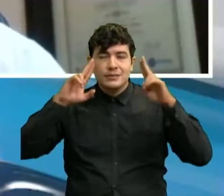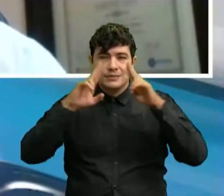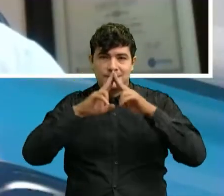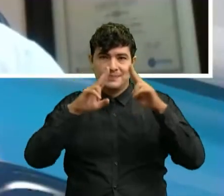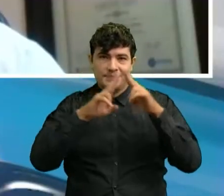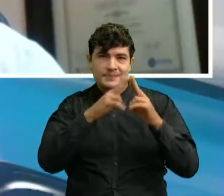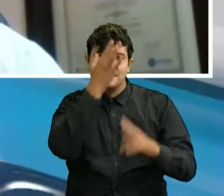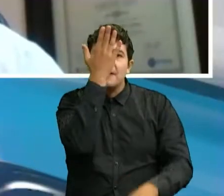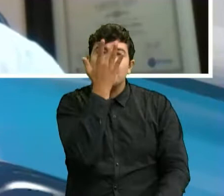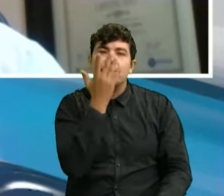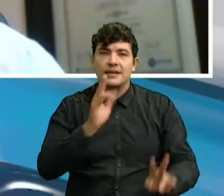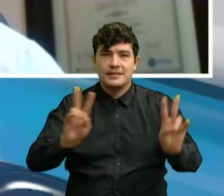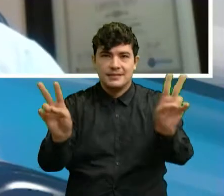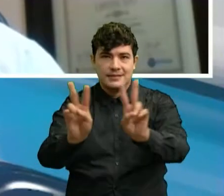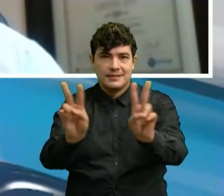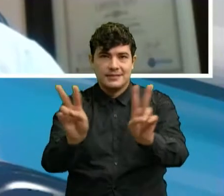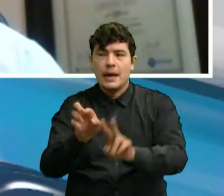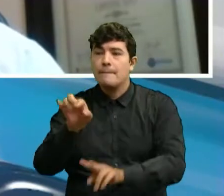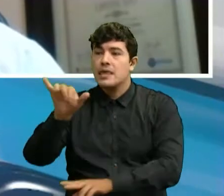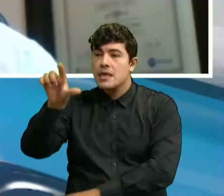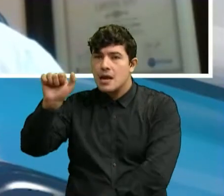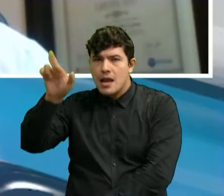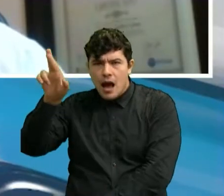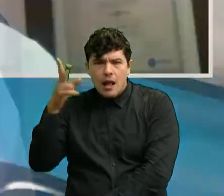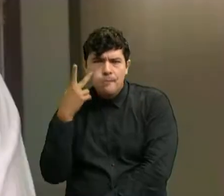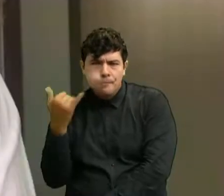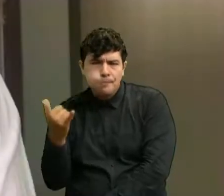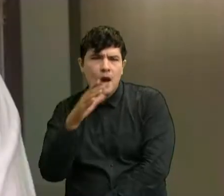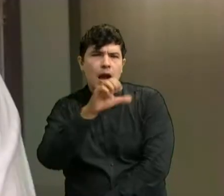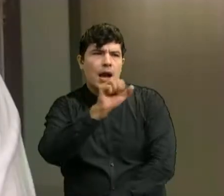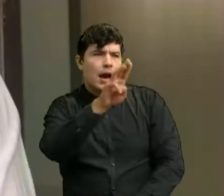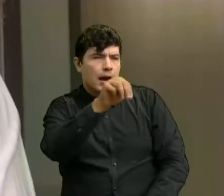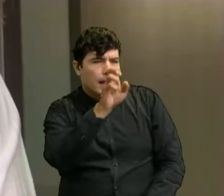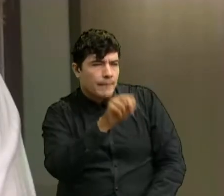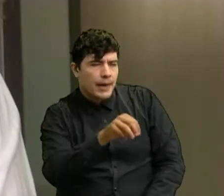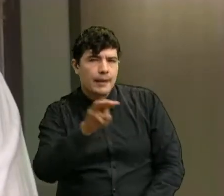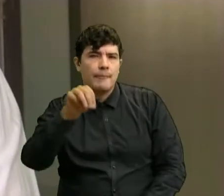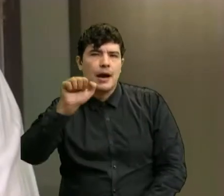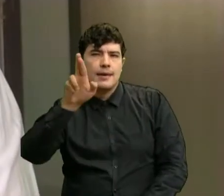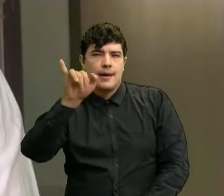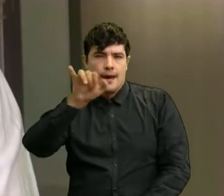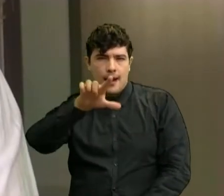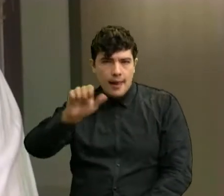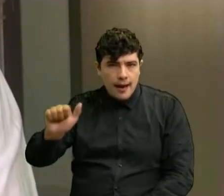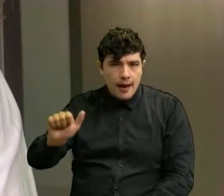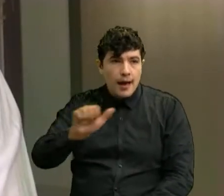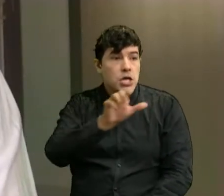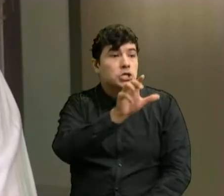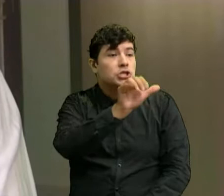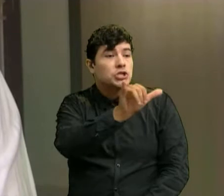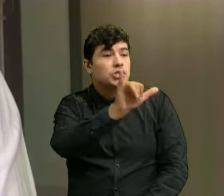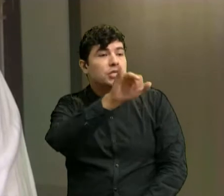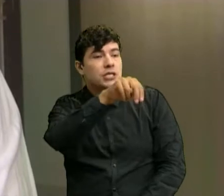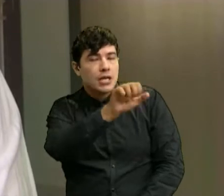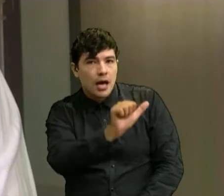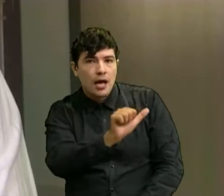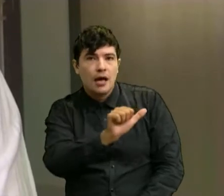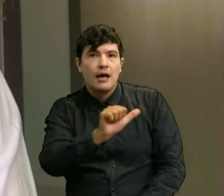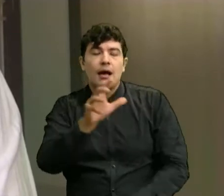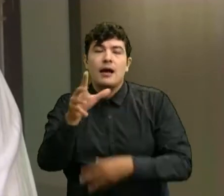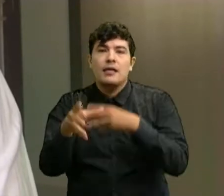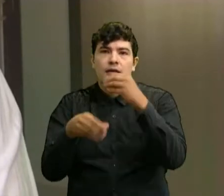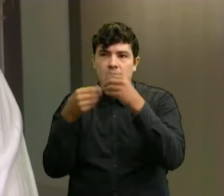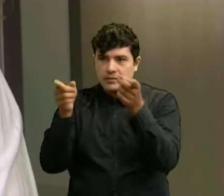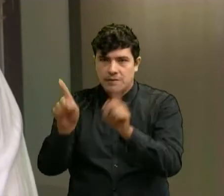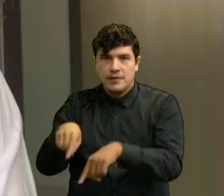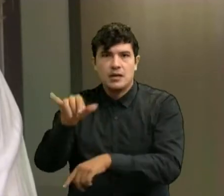de Facebook Live. Tenemos a Pilar Aldosmón, Carmen Ortega, Mariela Rueda, Gina Mayerli Enciso, y tenemos